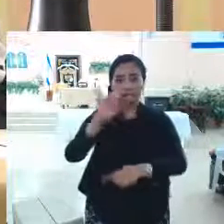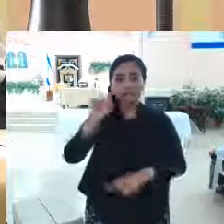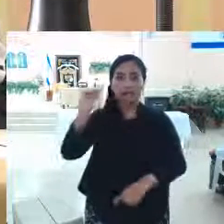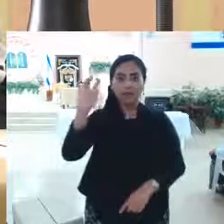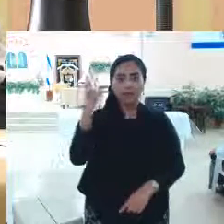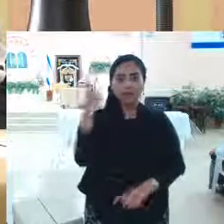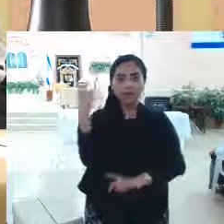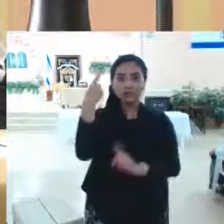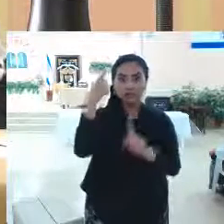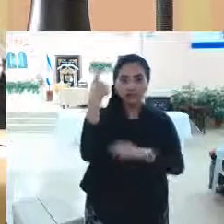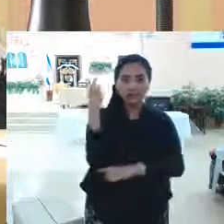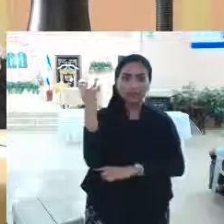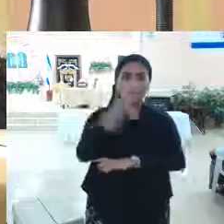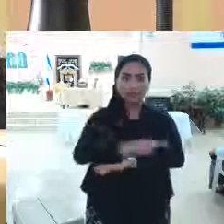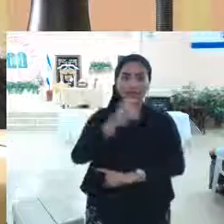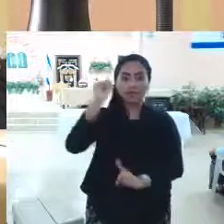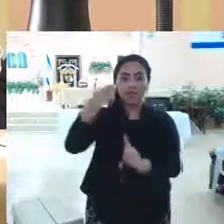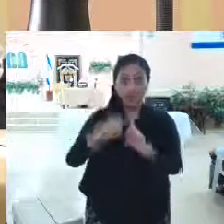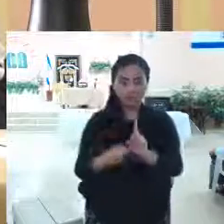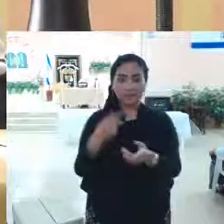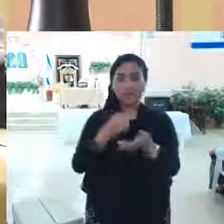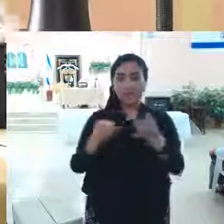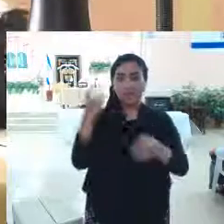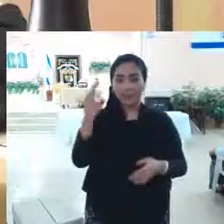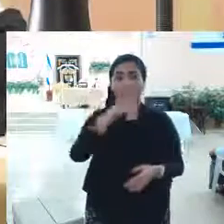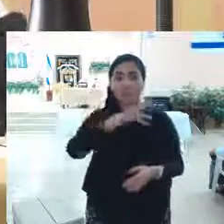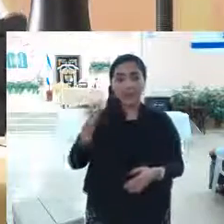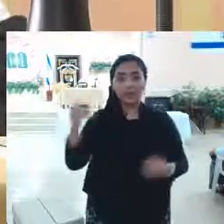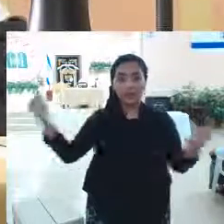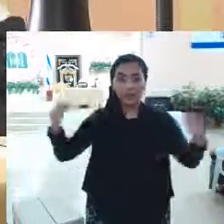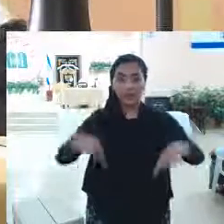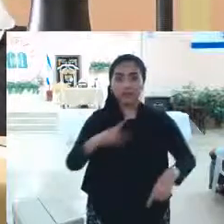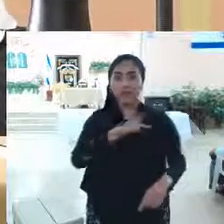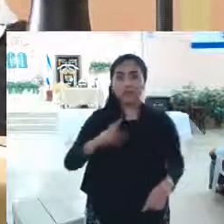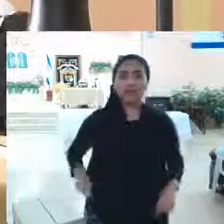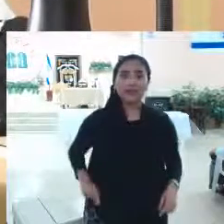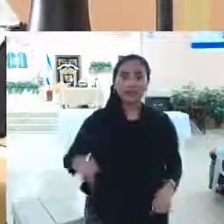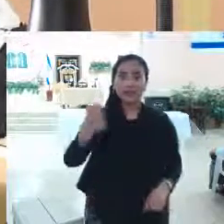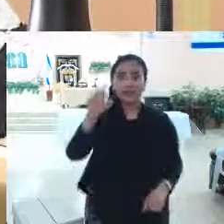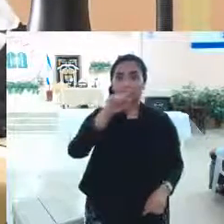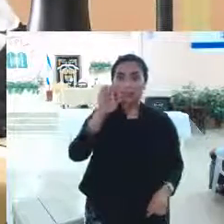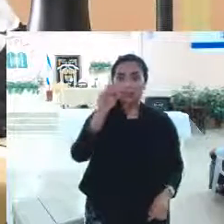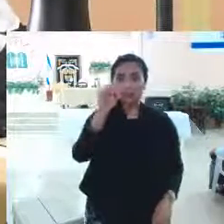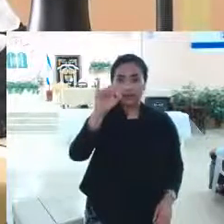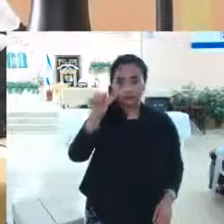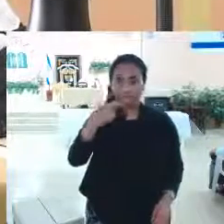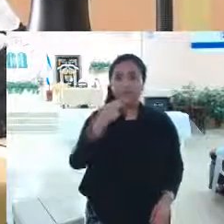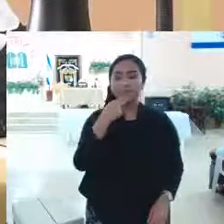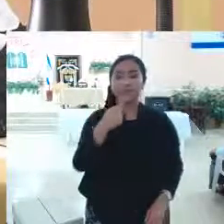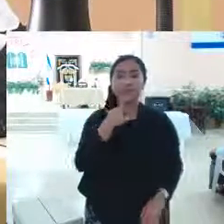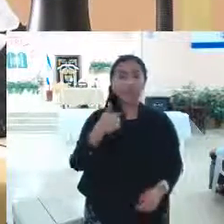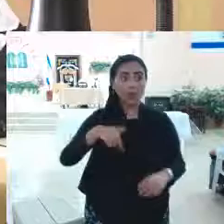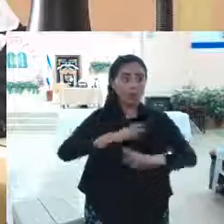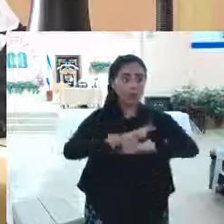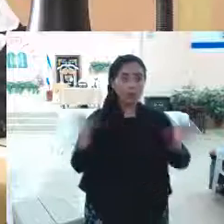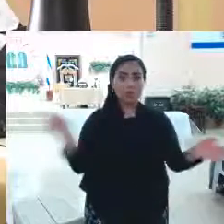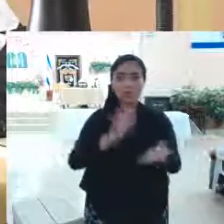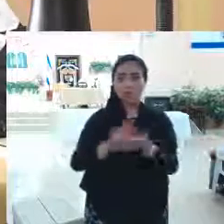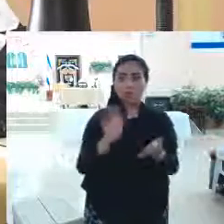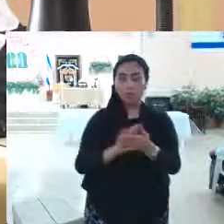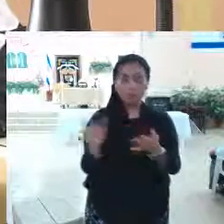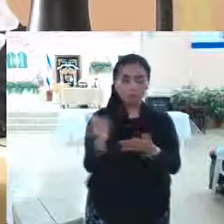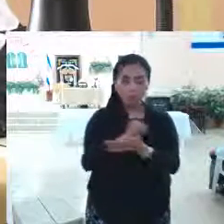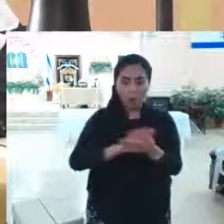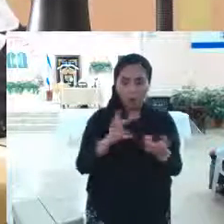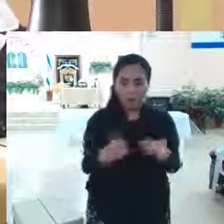primero terminaron. Verso 18. Verse 18. Entonces vinieron al rey Ezequías y le dijeron, ya hemos limpiado toda la casa de Yahweh, el altar del